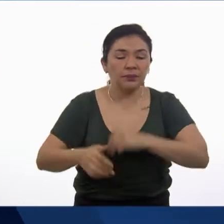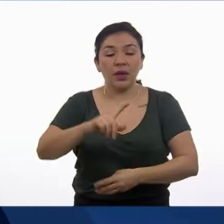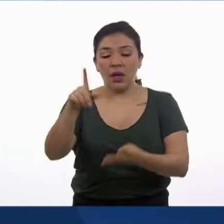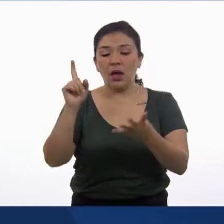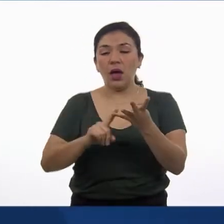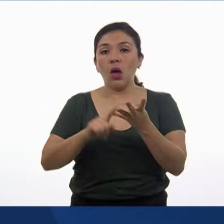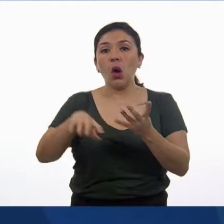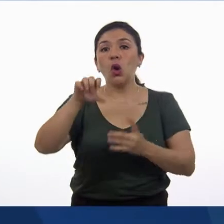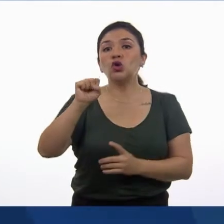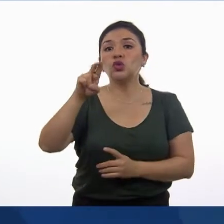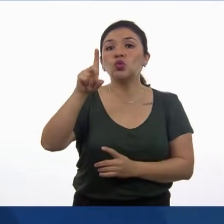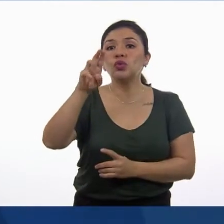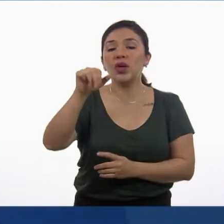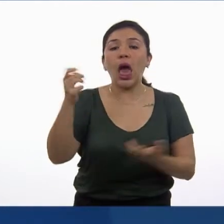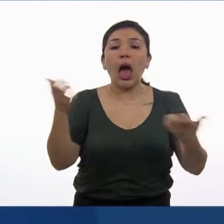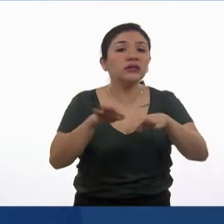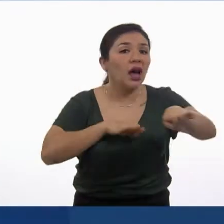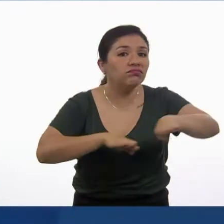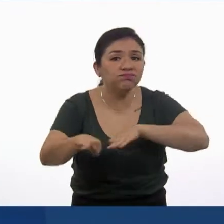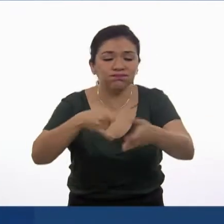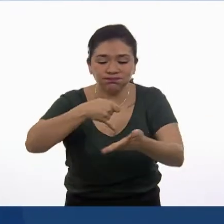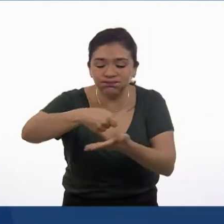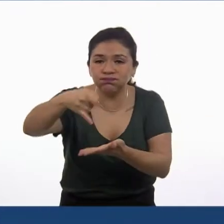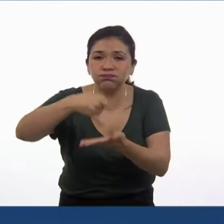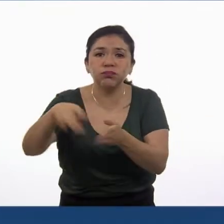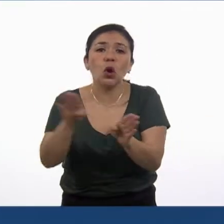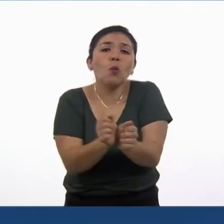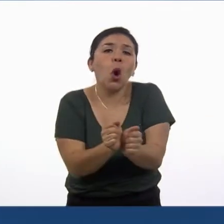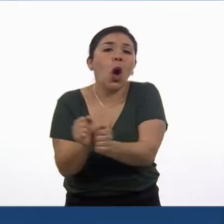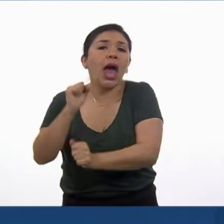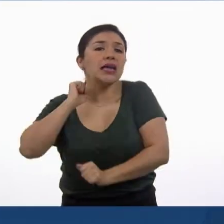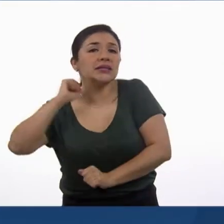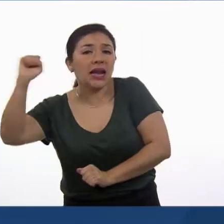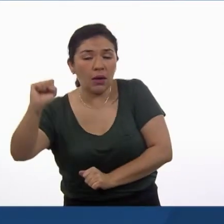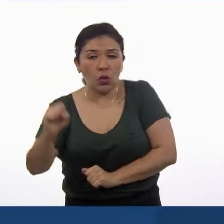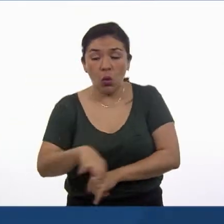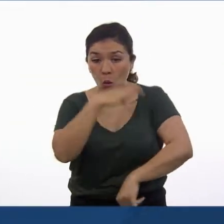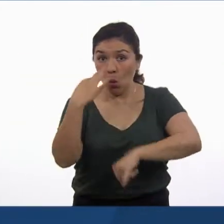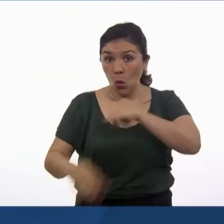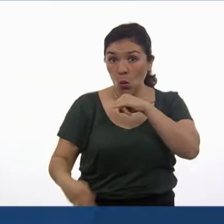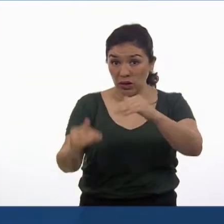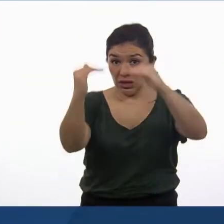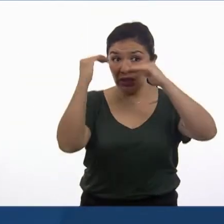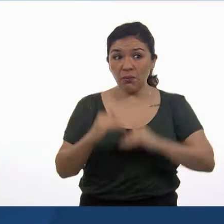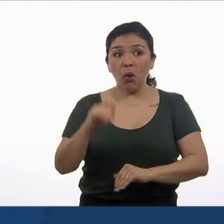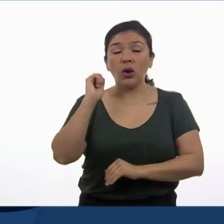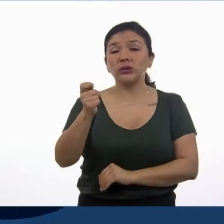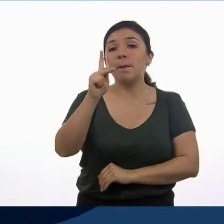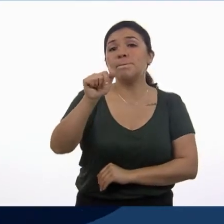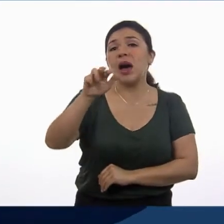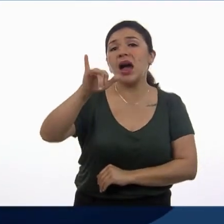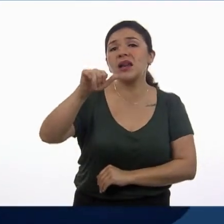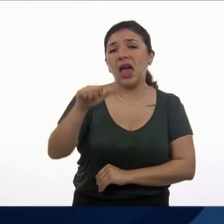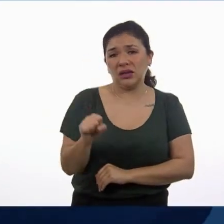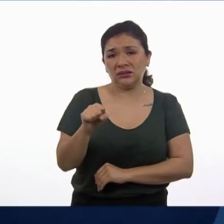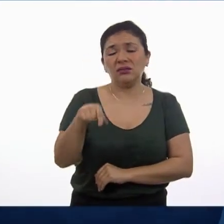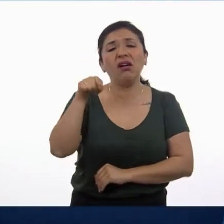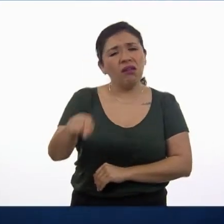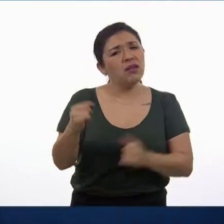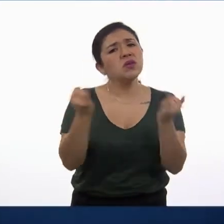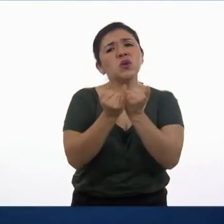los trabajadores, labradores y esclavos. Y al final de la pirámide estaban los parias, que también